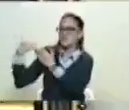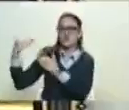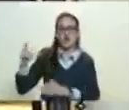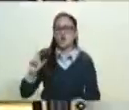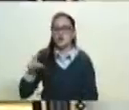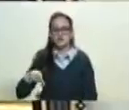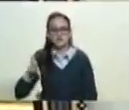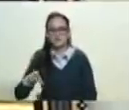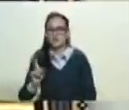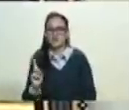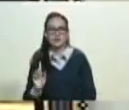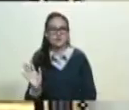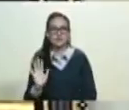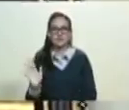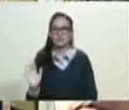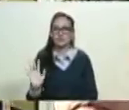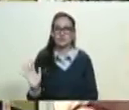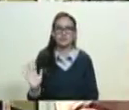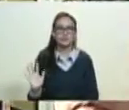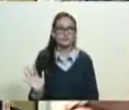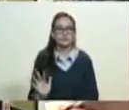imperial.